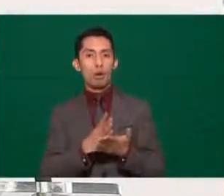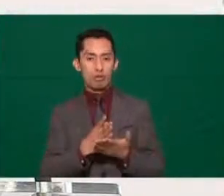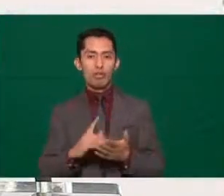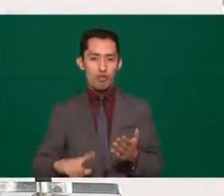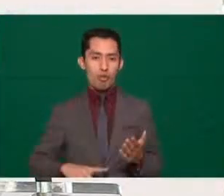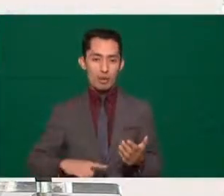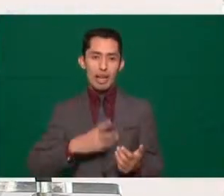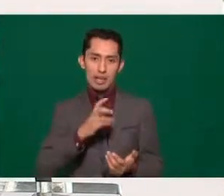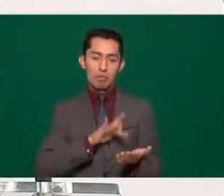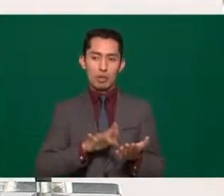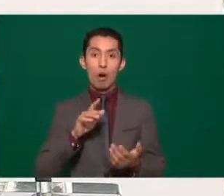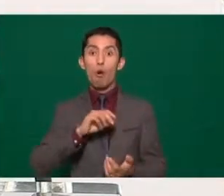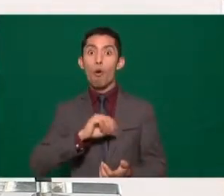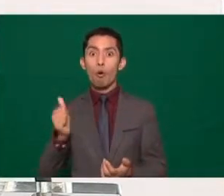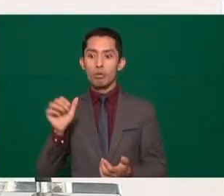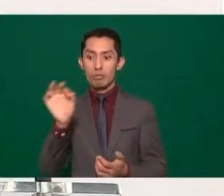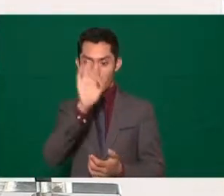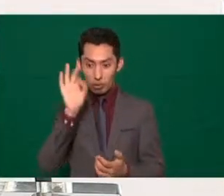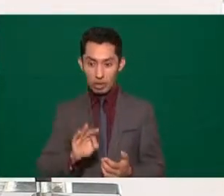esa tasa